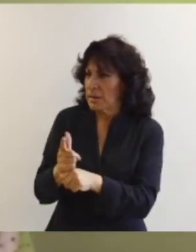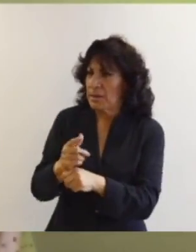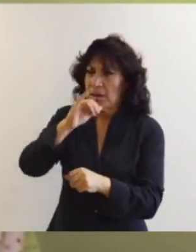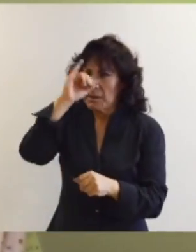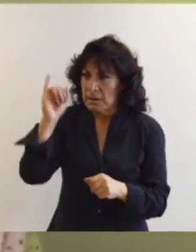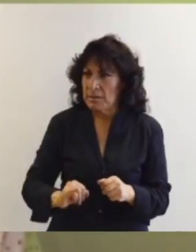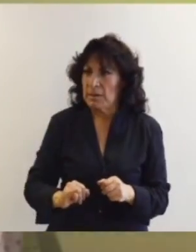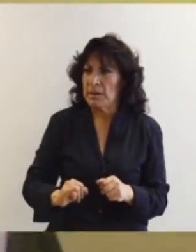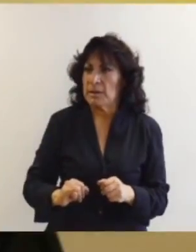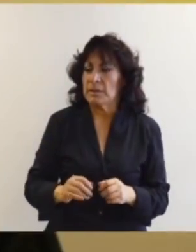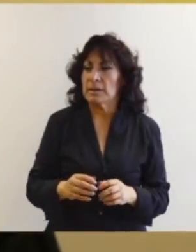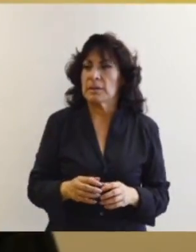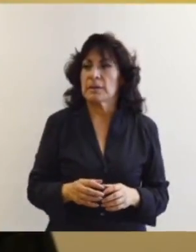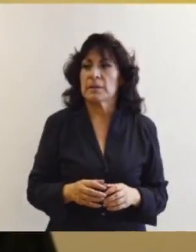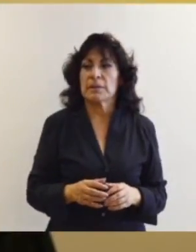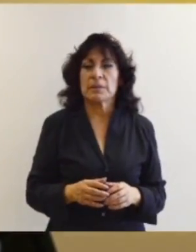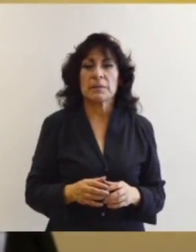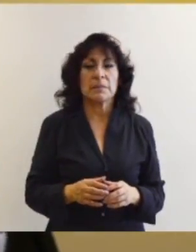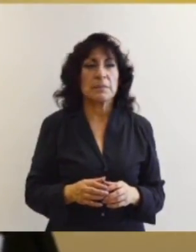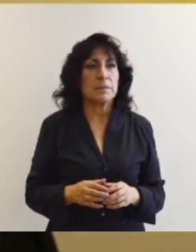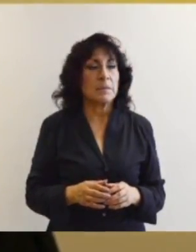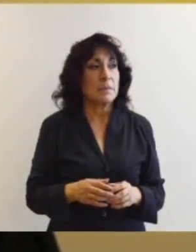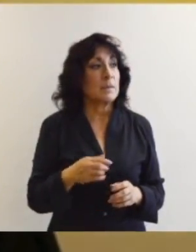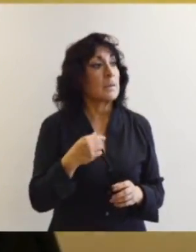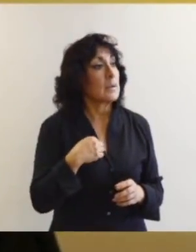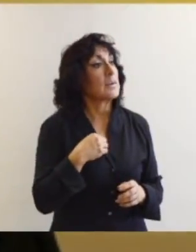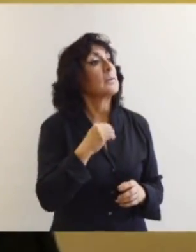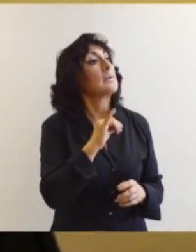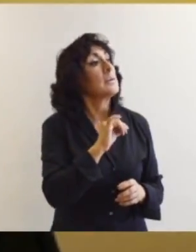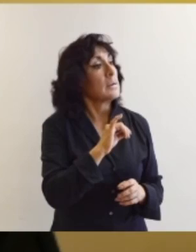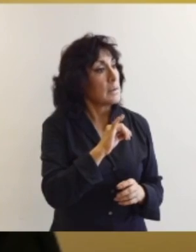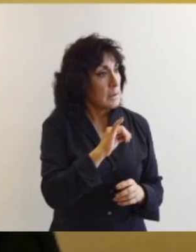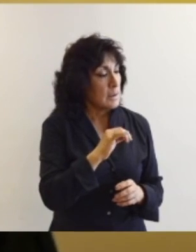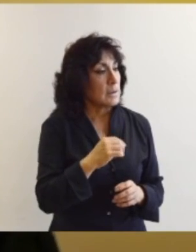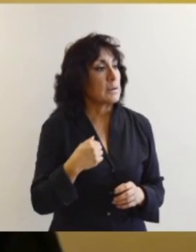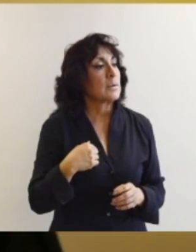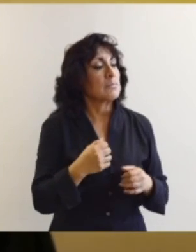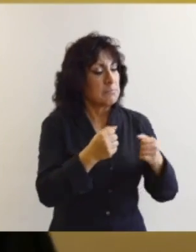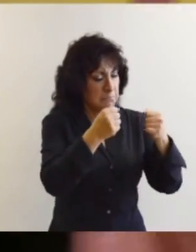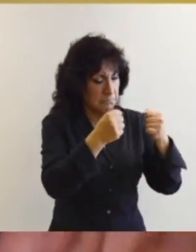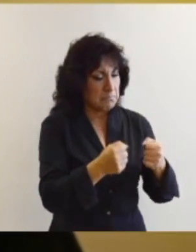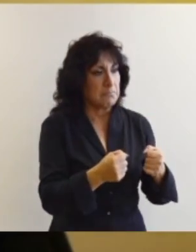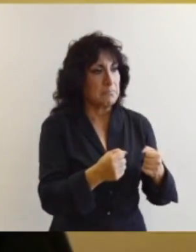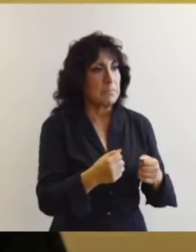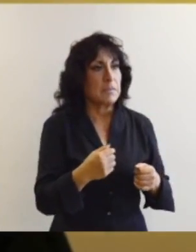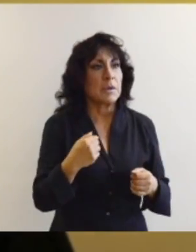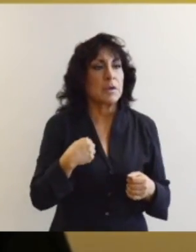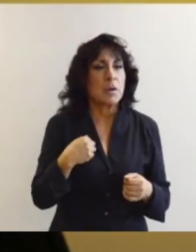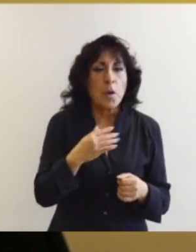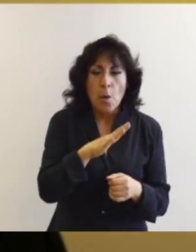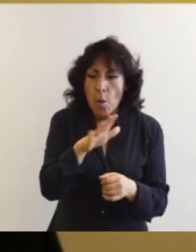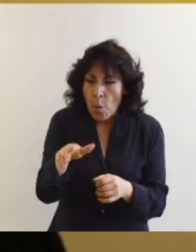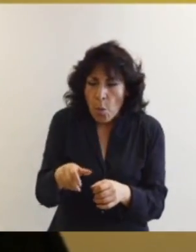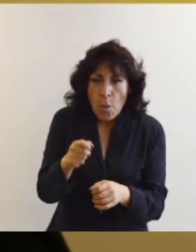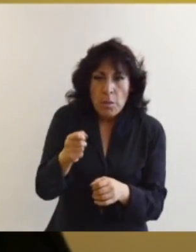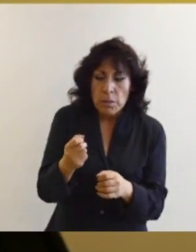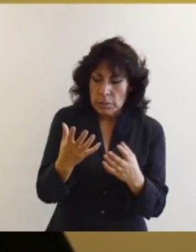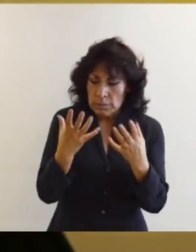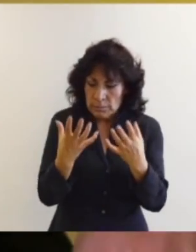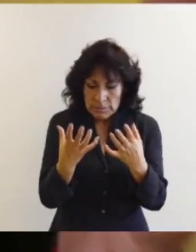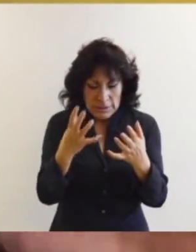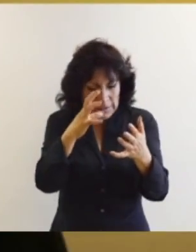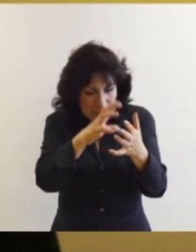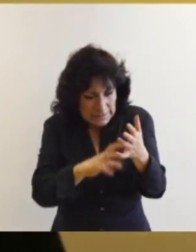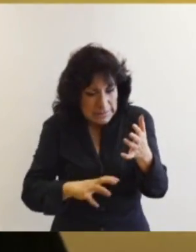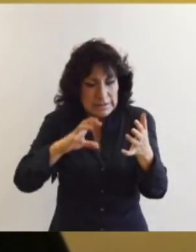nadie. Yo sí, estoy segura. Daré con ellos, aunque tenga que rascar con